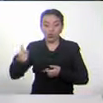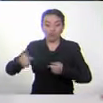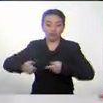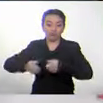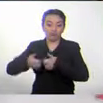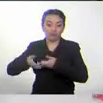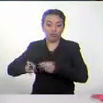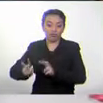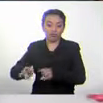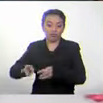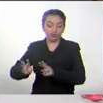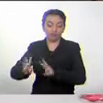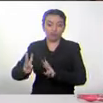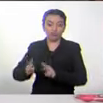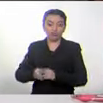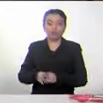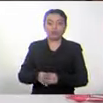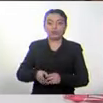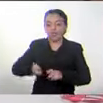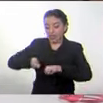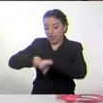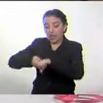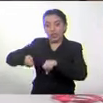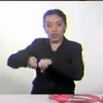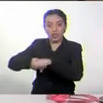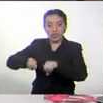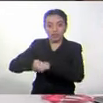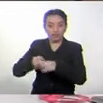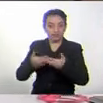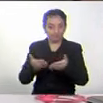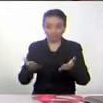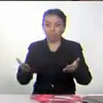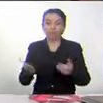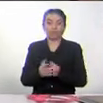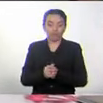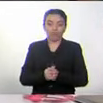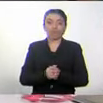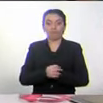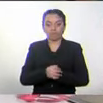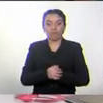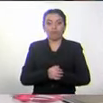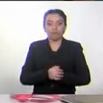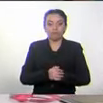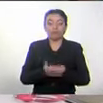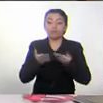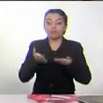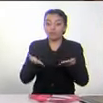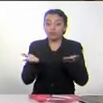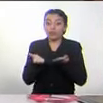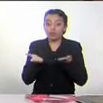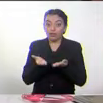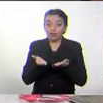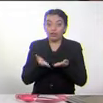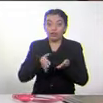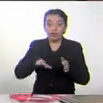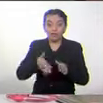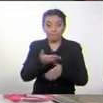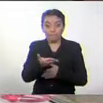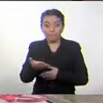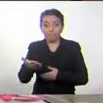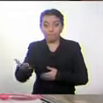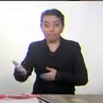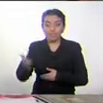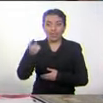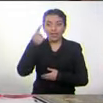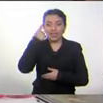Para comenzar, vamos a necesitar algunos materiales los cuales nos servirán para entender los circuitos en serie